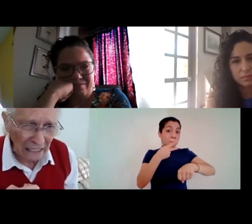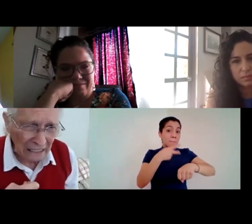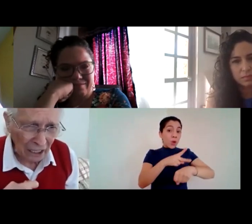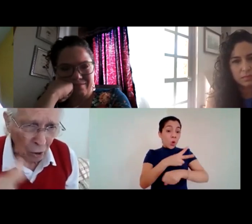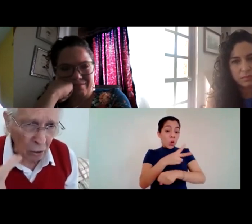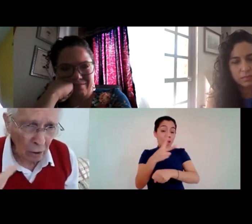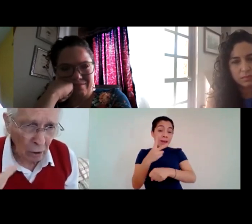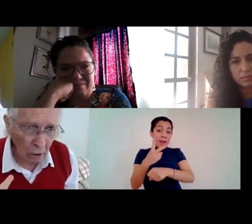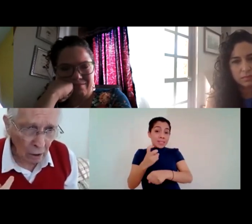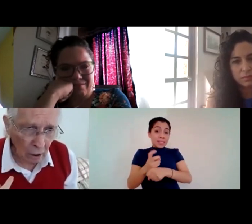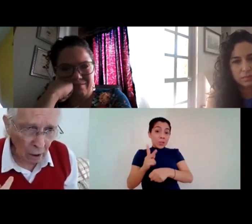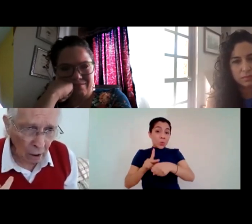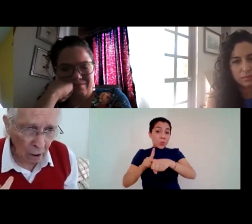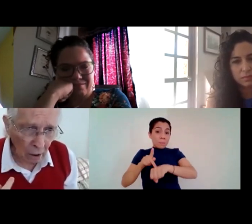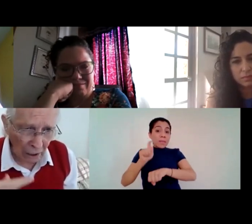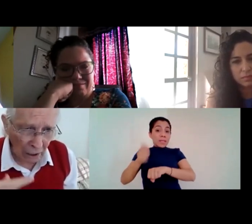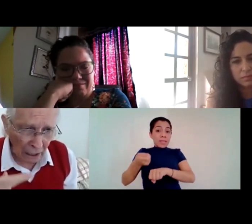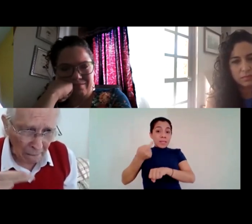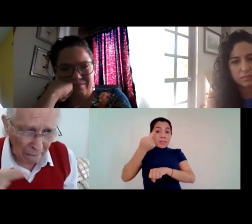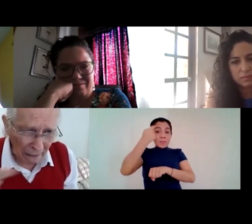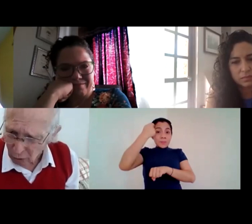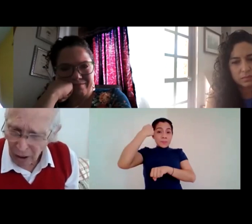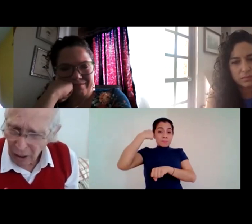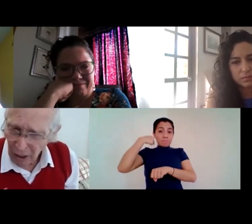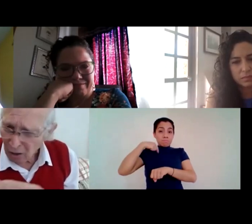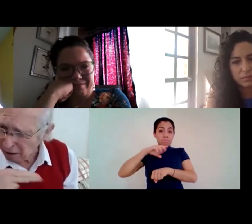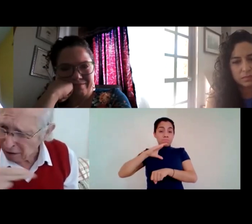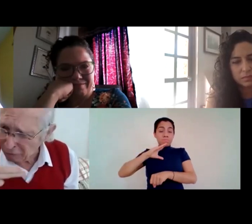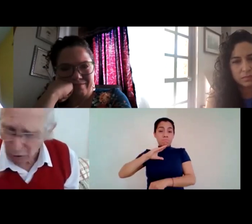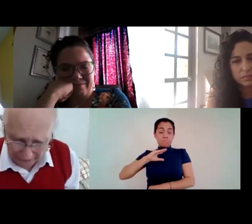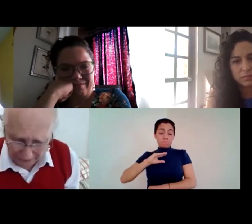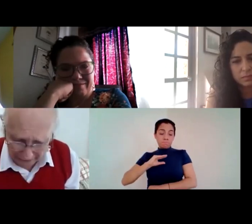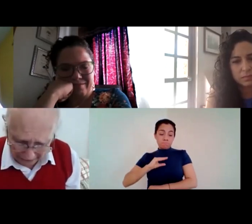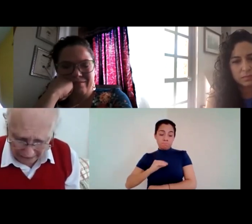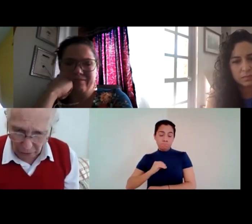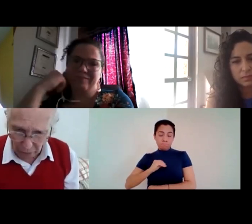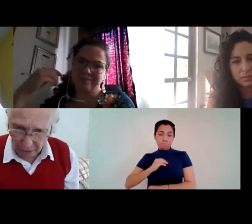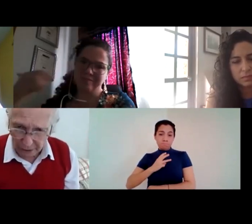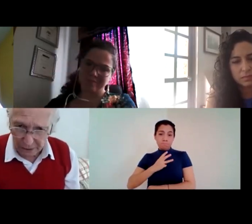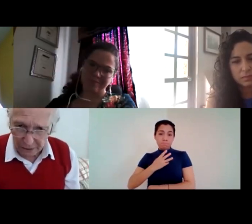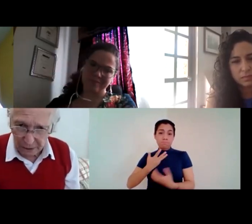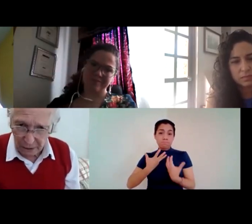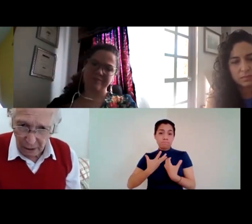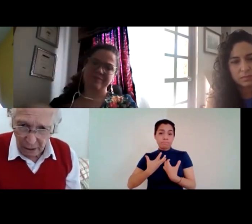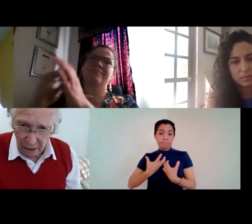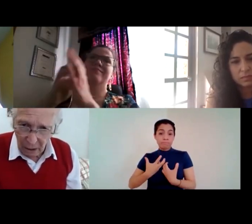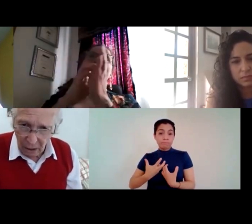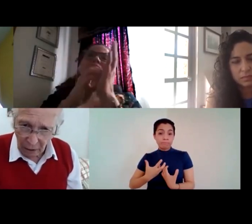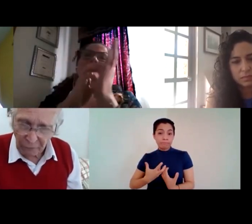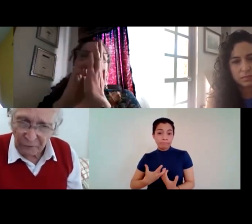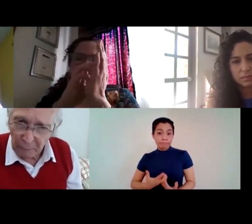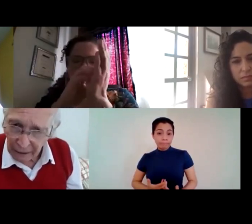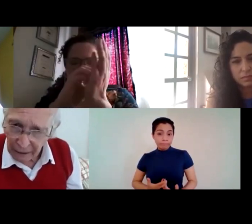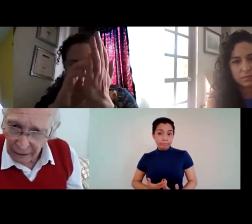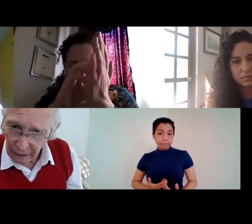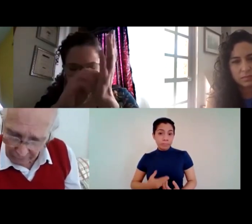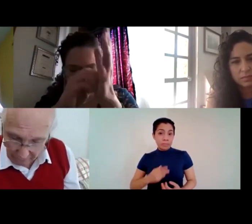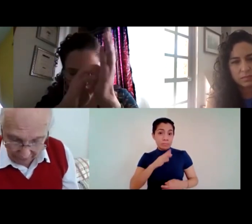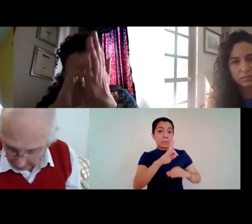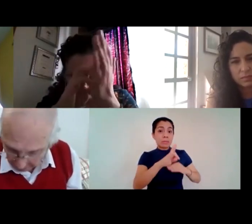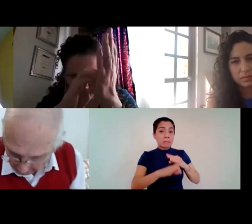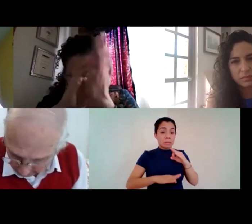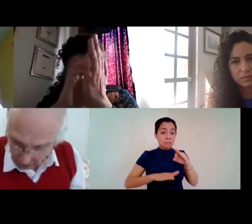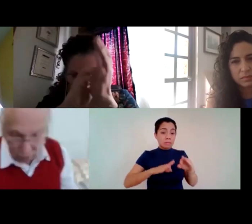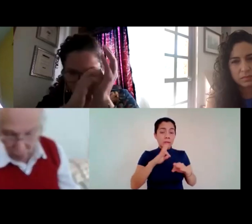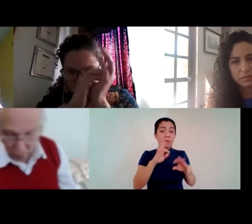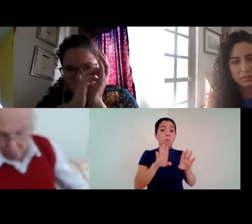con el maltrato con la forma de tratar a las criaturas cuando Philippe y